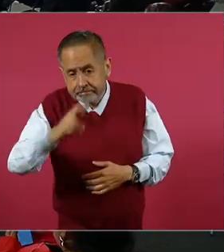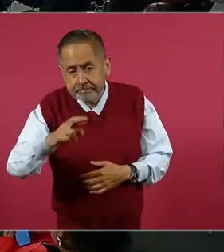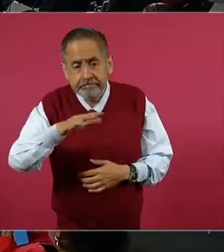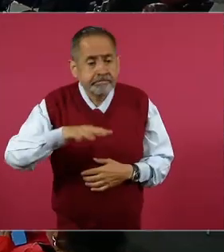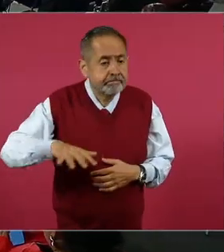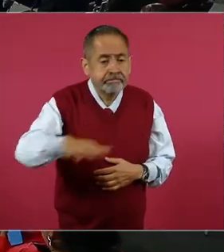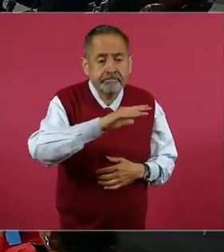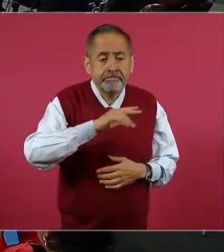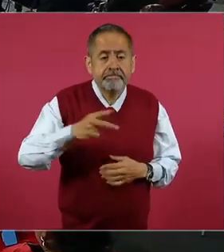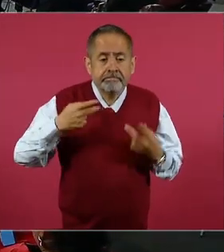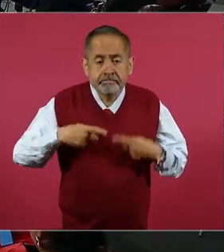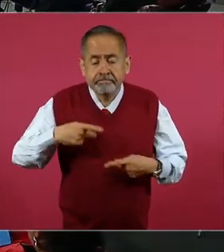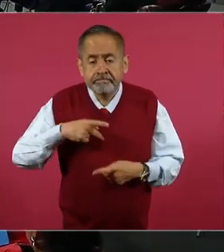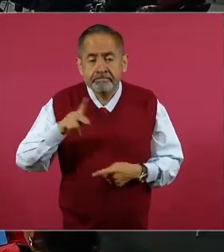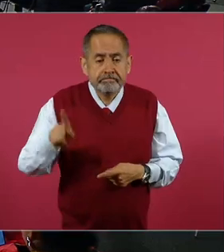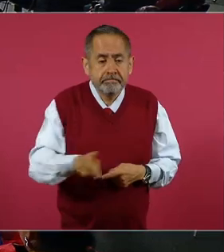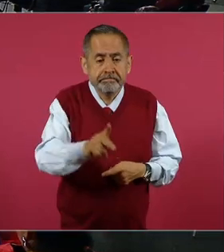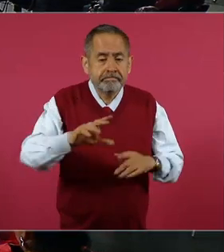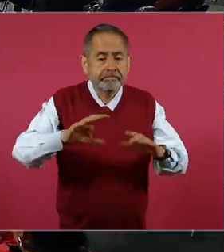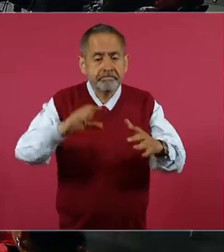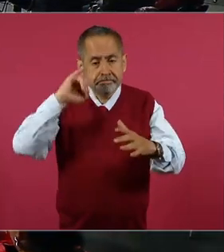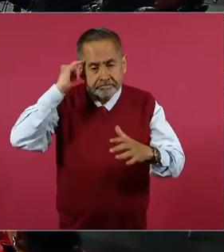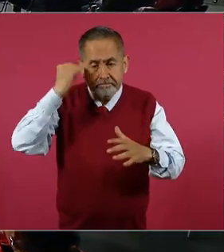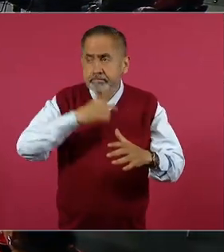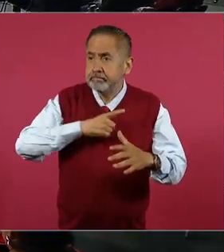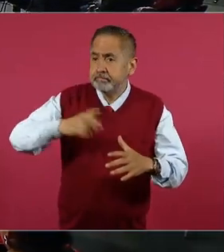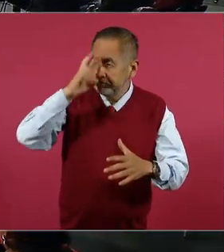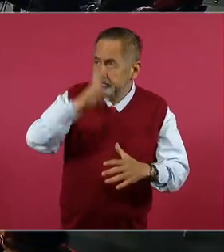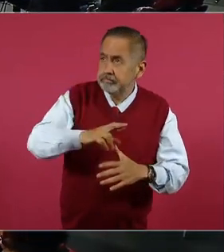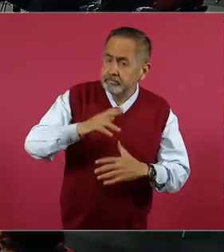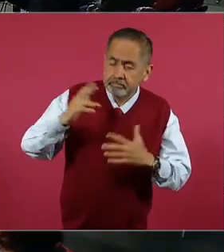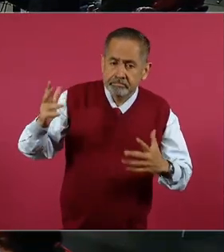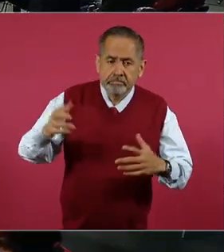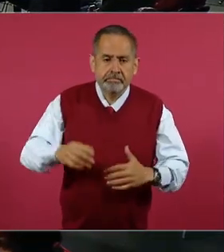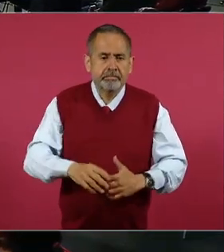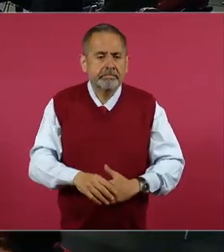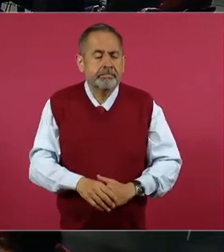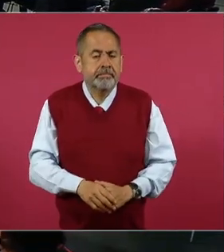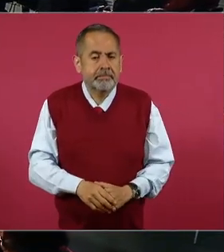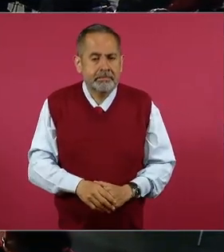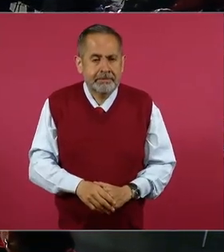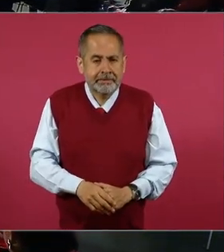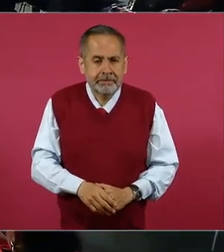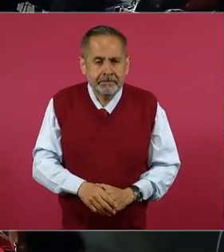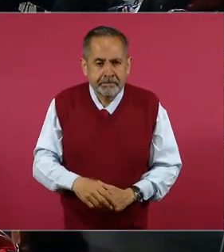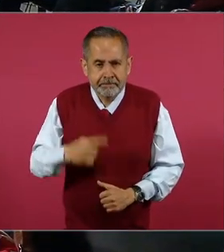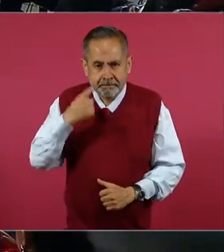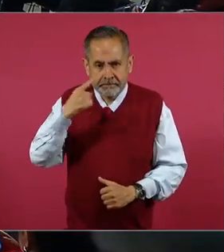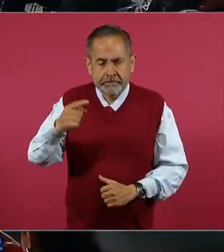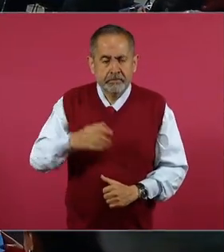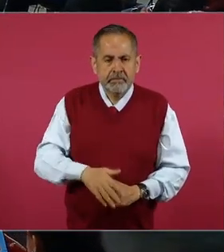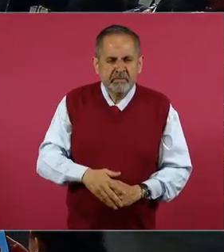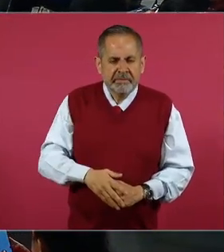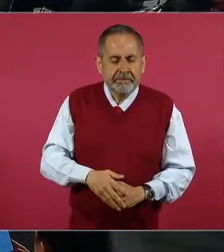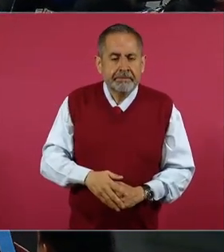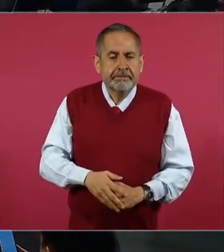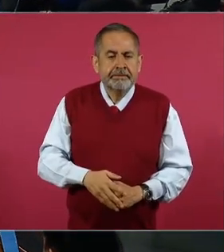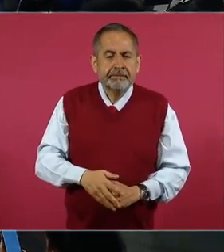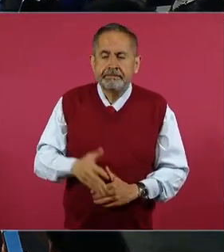Mire, Su Majestad